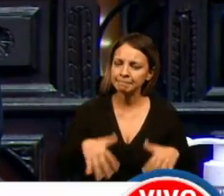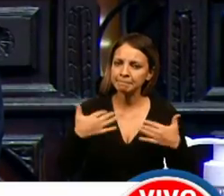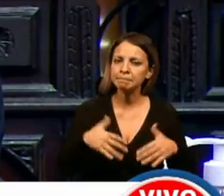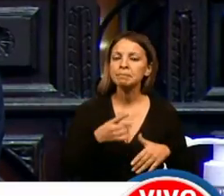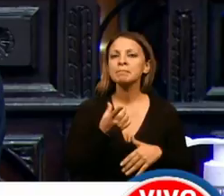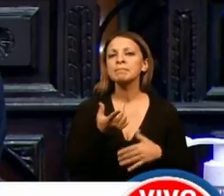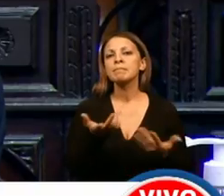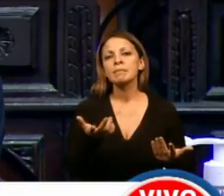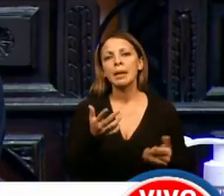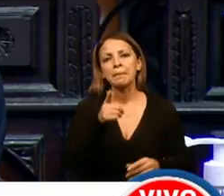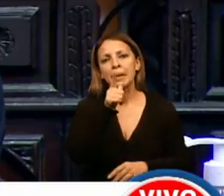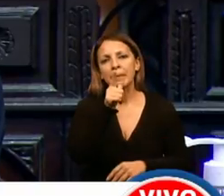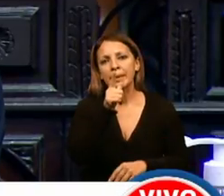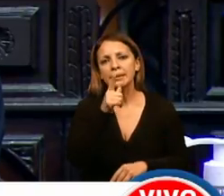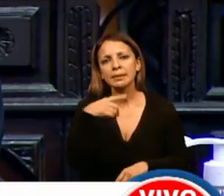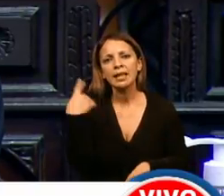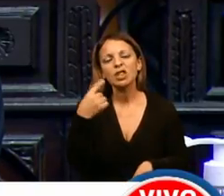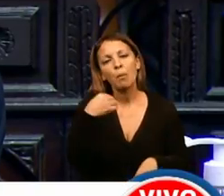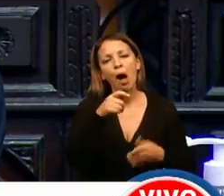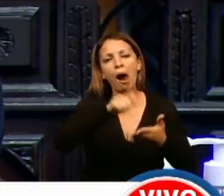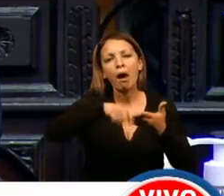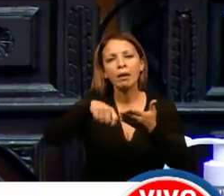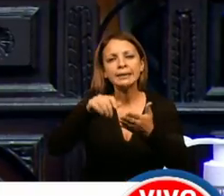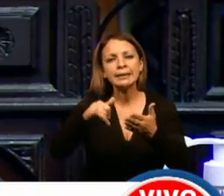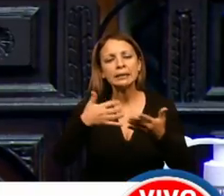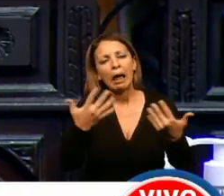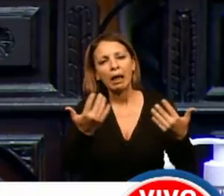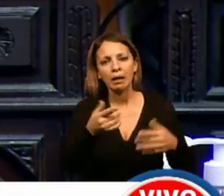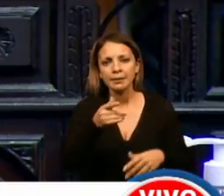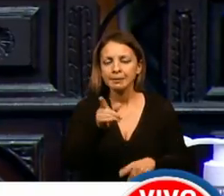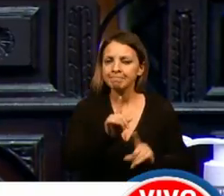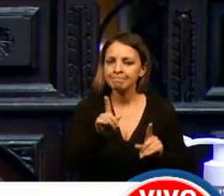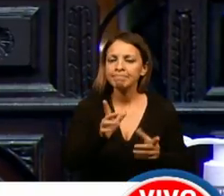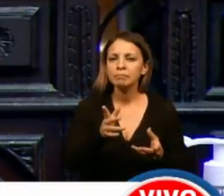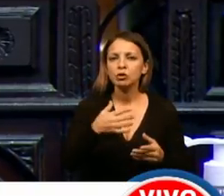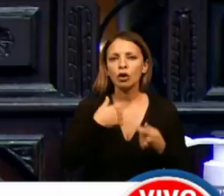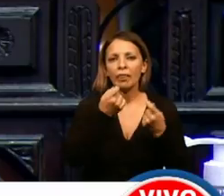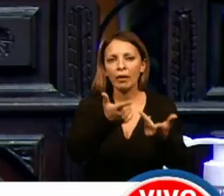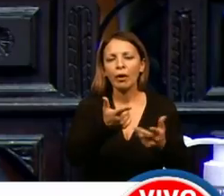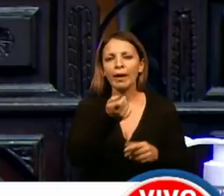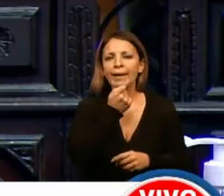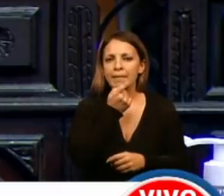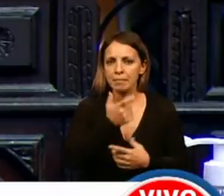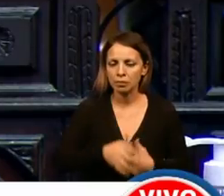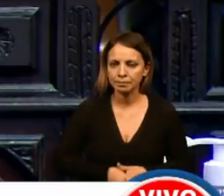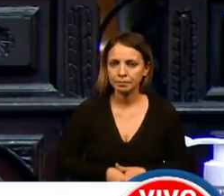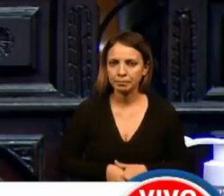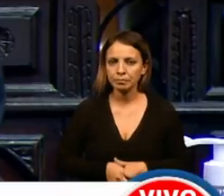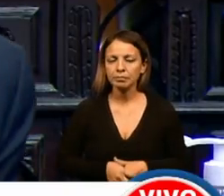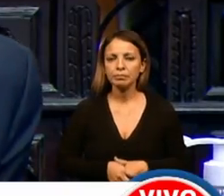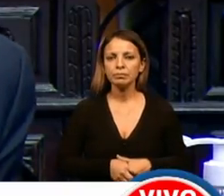tanto yo creo que se ha hecho con mucha liviandad estoy le quiero poner algún ejemplo presidente para llevarlo para ayudarlo a la